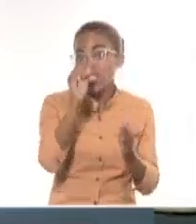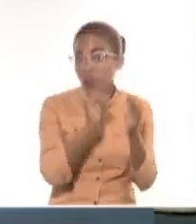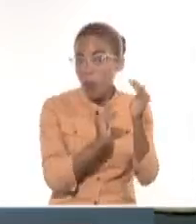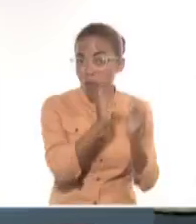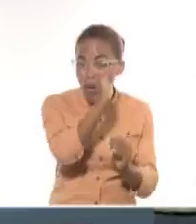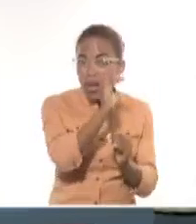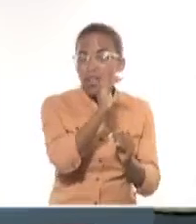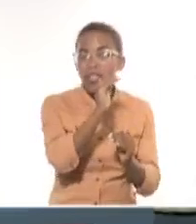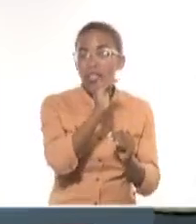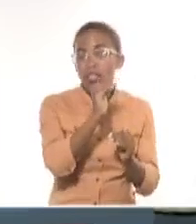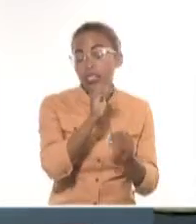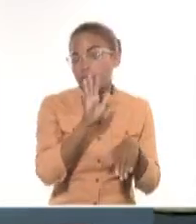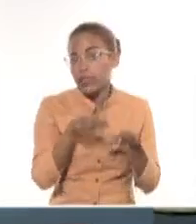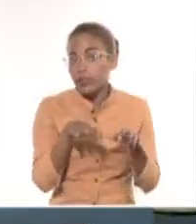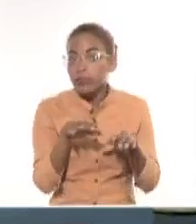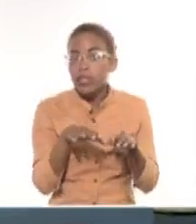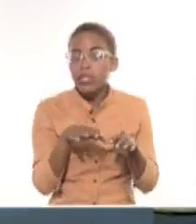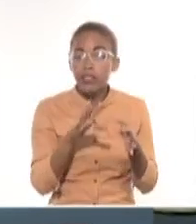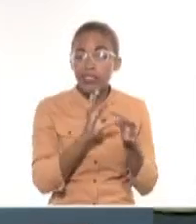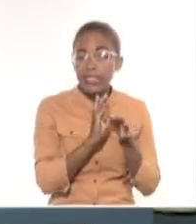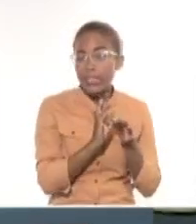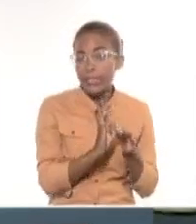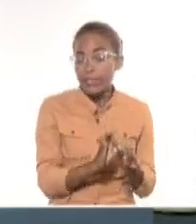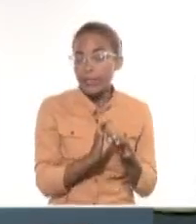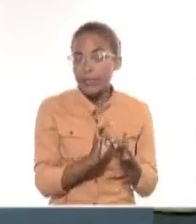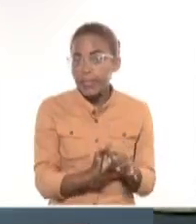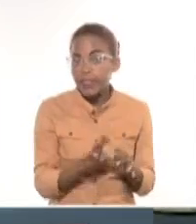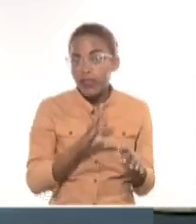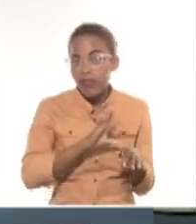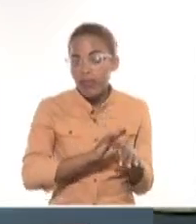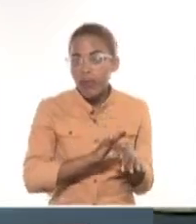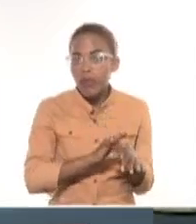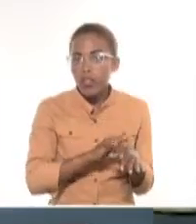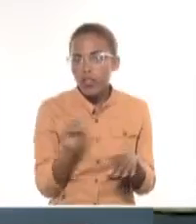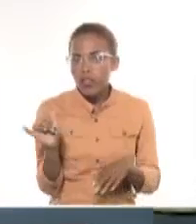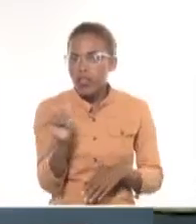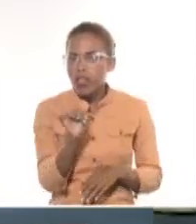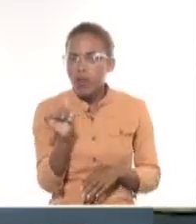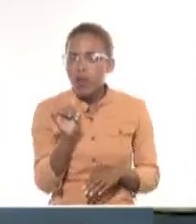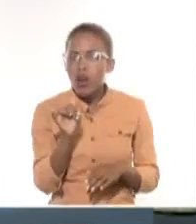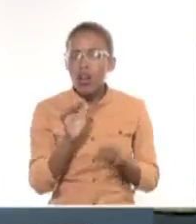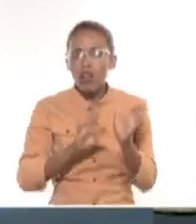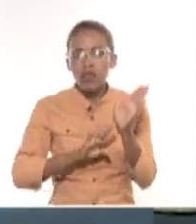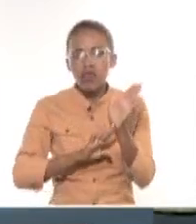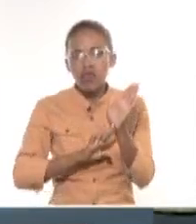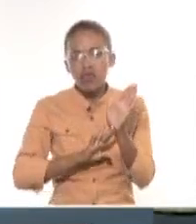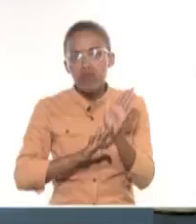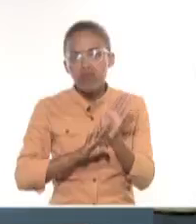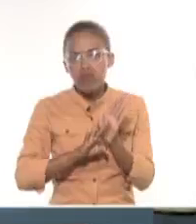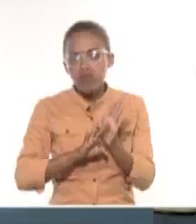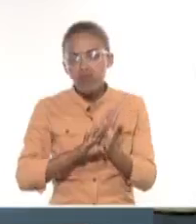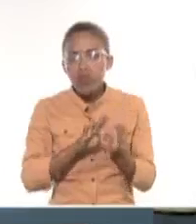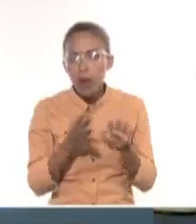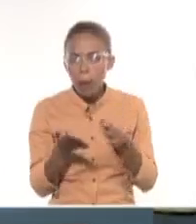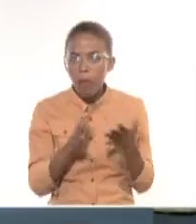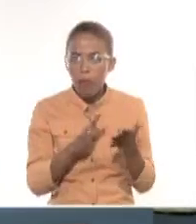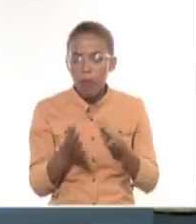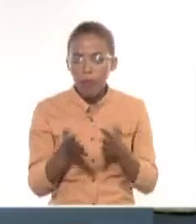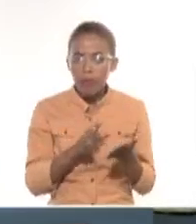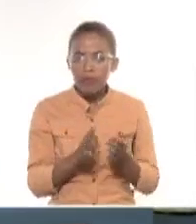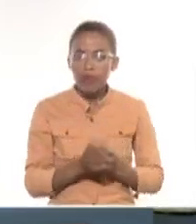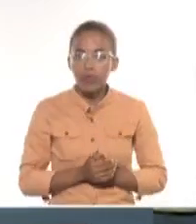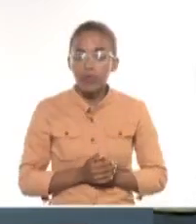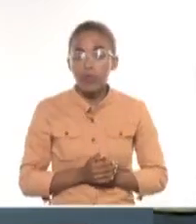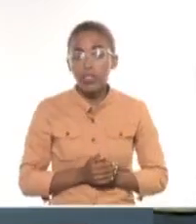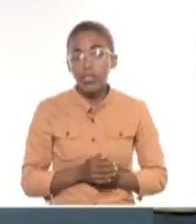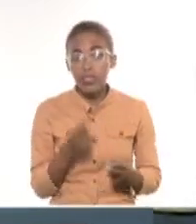gravedad que puede tener esta enfermedad, y de todas formas con una evolución bastante favorable. No obstante, no confiarse,